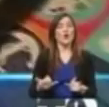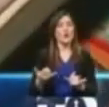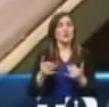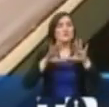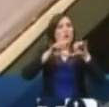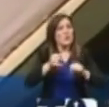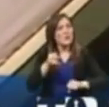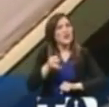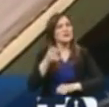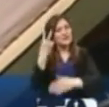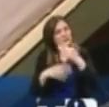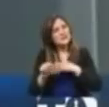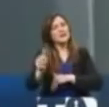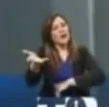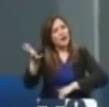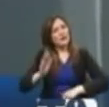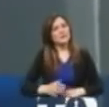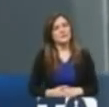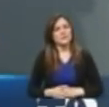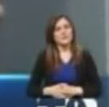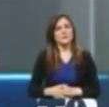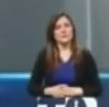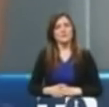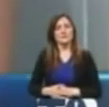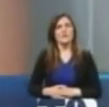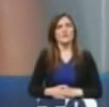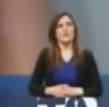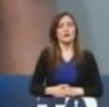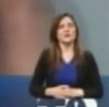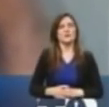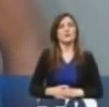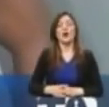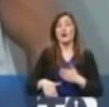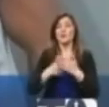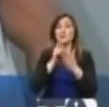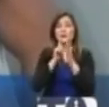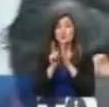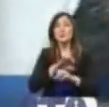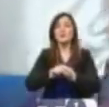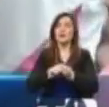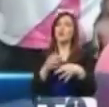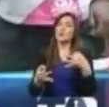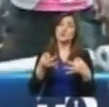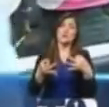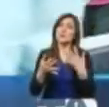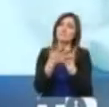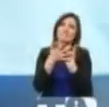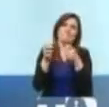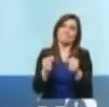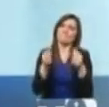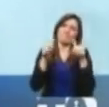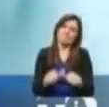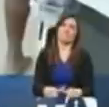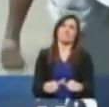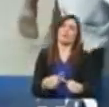de violar a la hija de los esposos. Es por esto que hicieron de todo para que los detengan. Ahora esperan que la justicia actúe bien y que